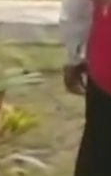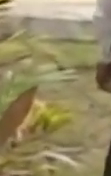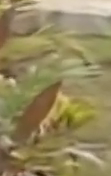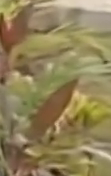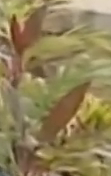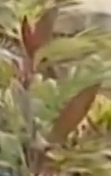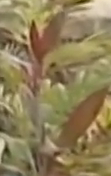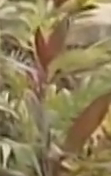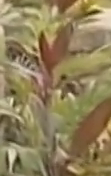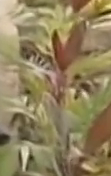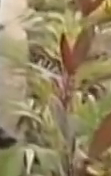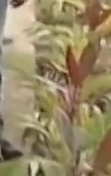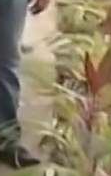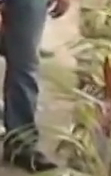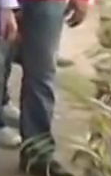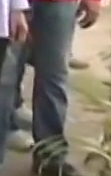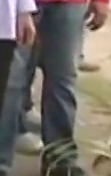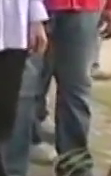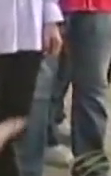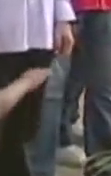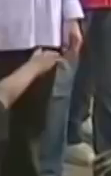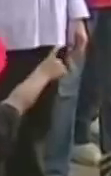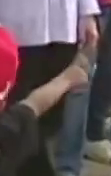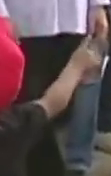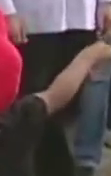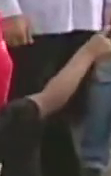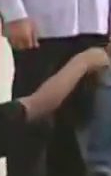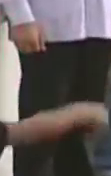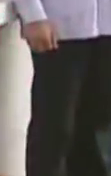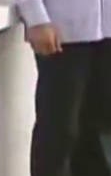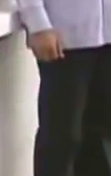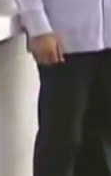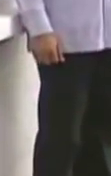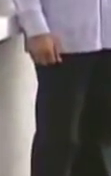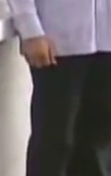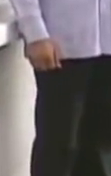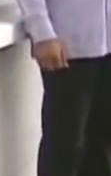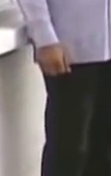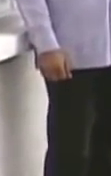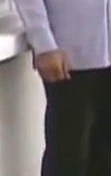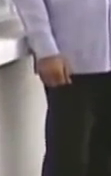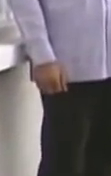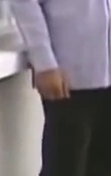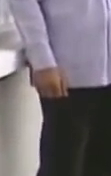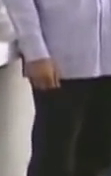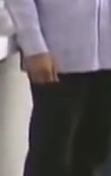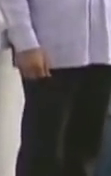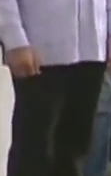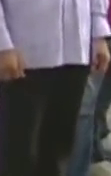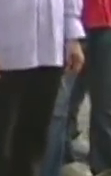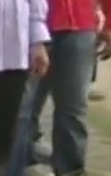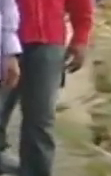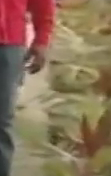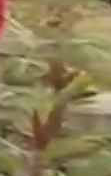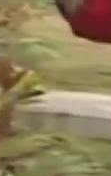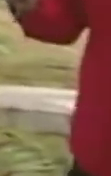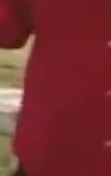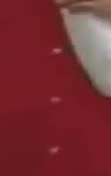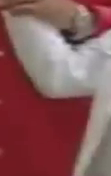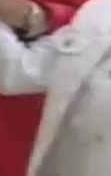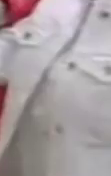Silita. Quiero entregar dos cosas muy importantes. Primero, la llave, para que la tengan toda la